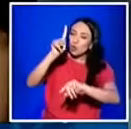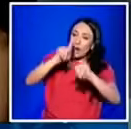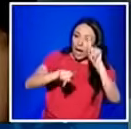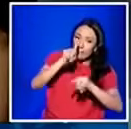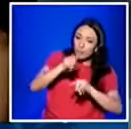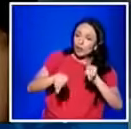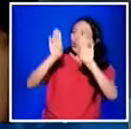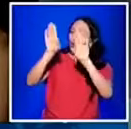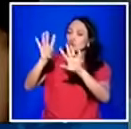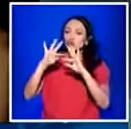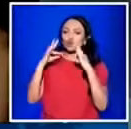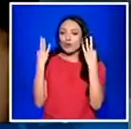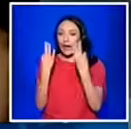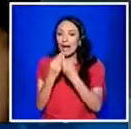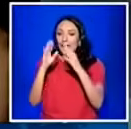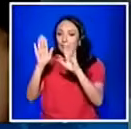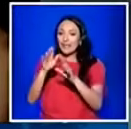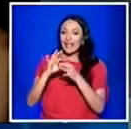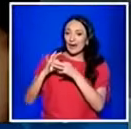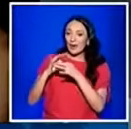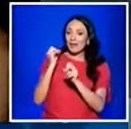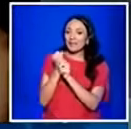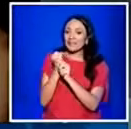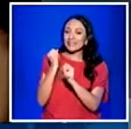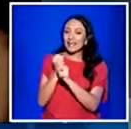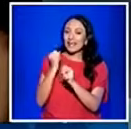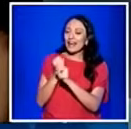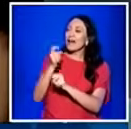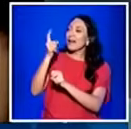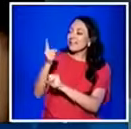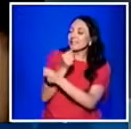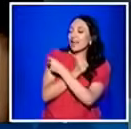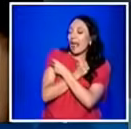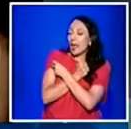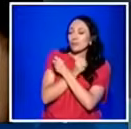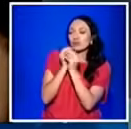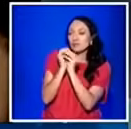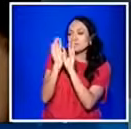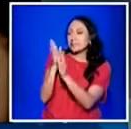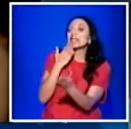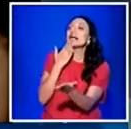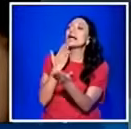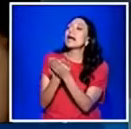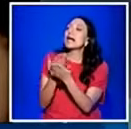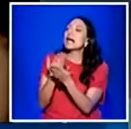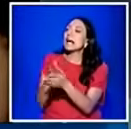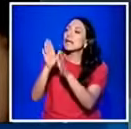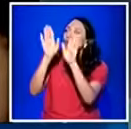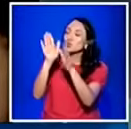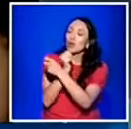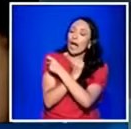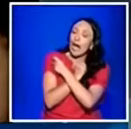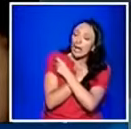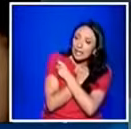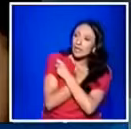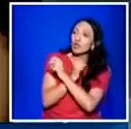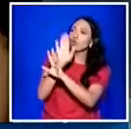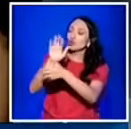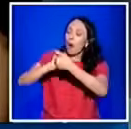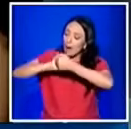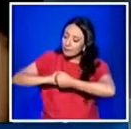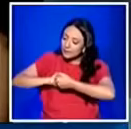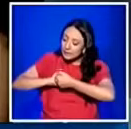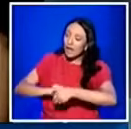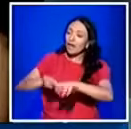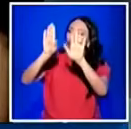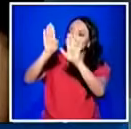supuesto, con nosotros, tus compañeros de trabajo, que te queremos y valoramos siempre. Gracias, Andreita, por ese cariño, por esa amistad, pero sobre